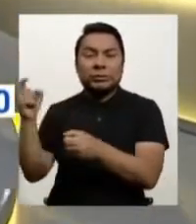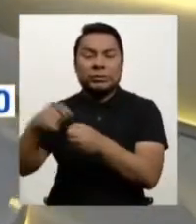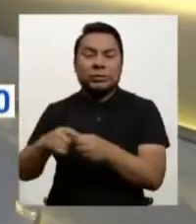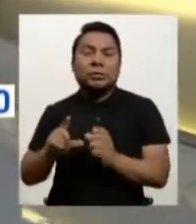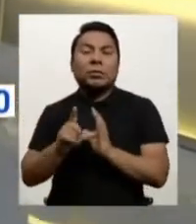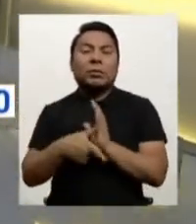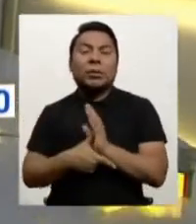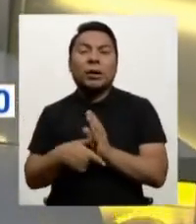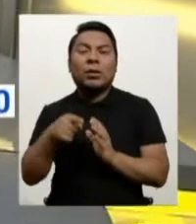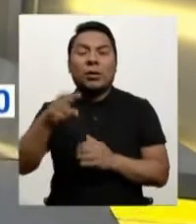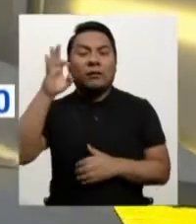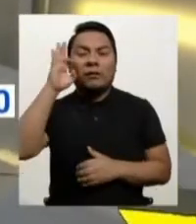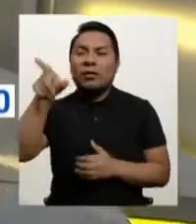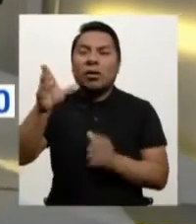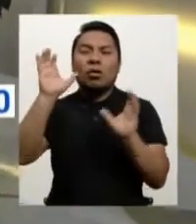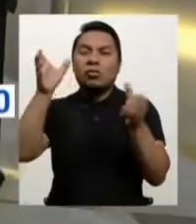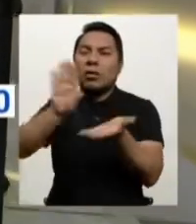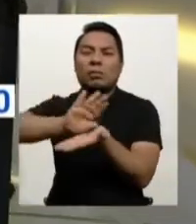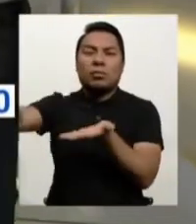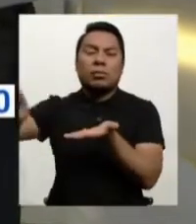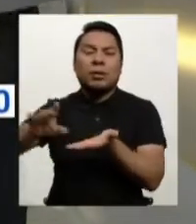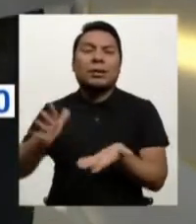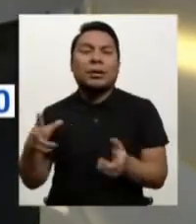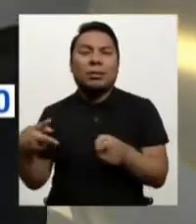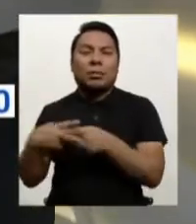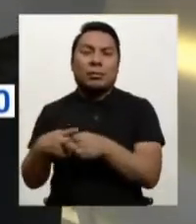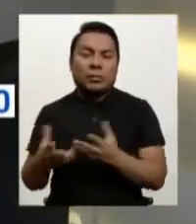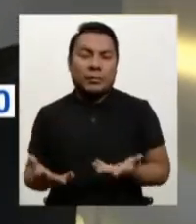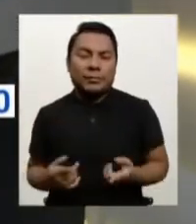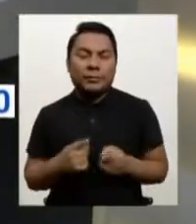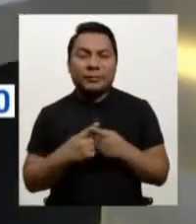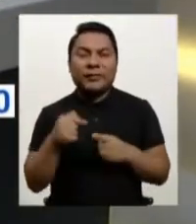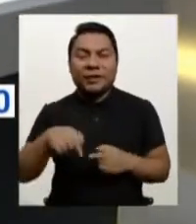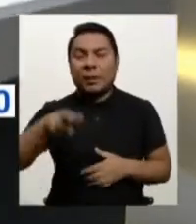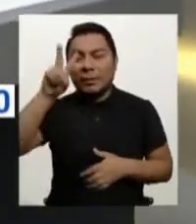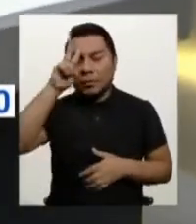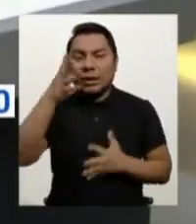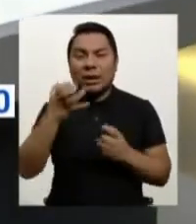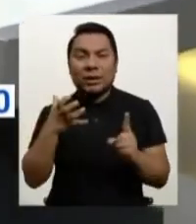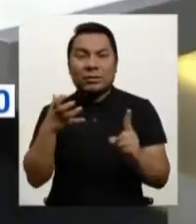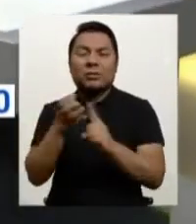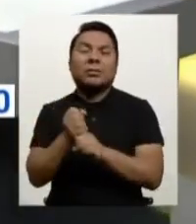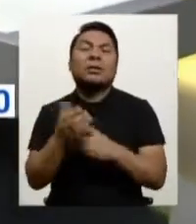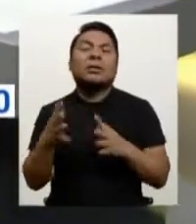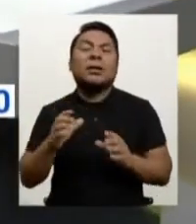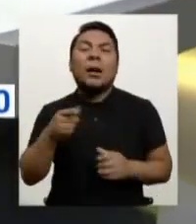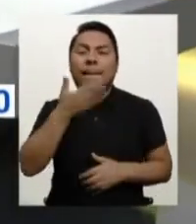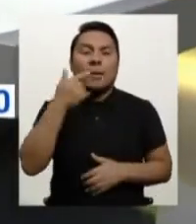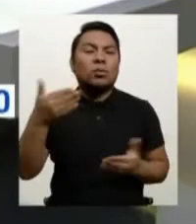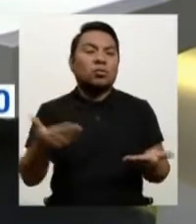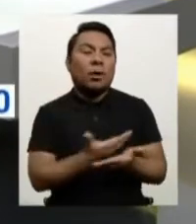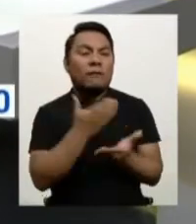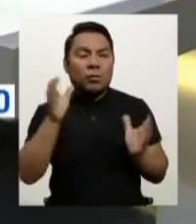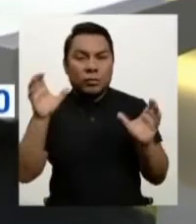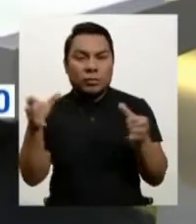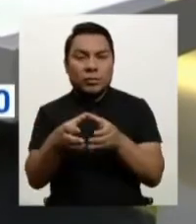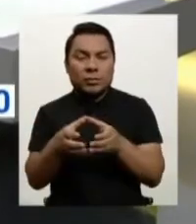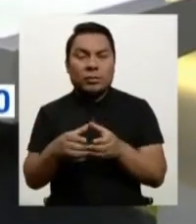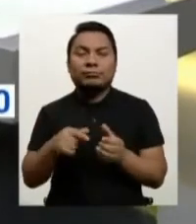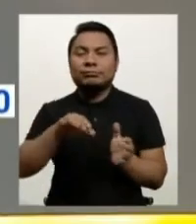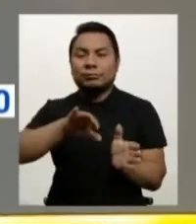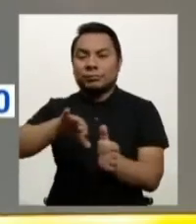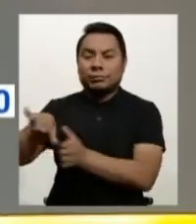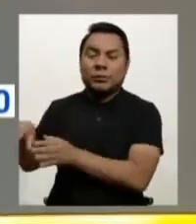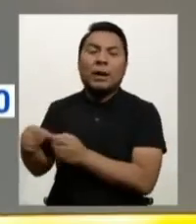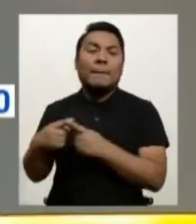quedó truncado y como condición para mantener los créditos que el Perú quería conseguir pues se tuvo que hacer la asamblea. En este momento Venezuela no es